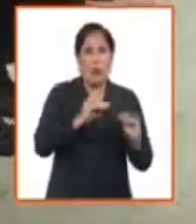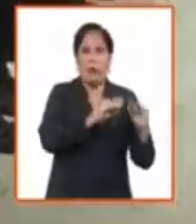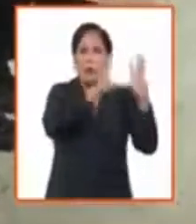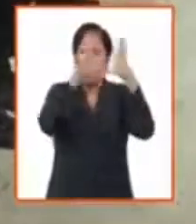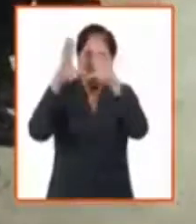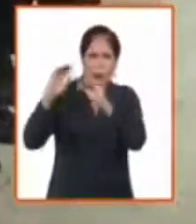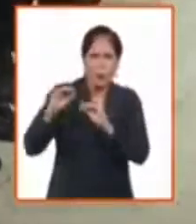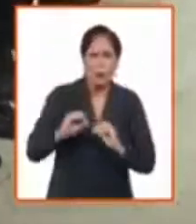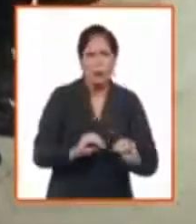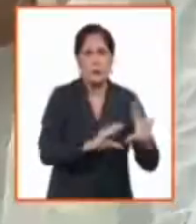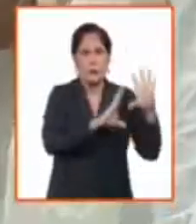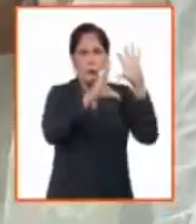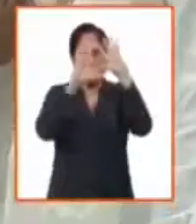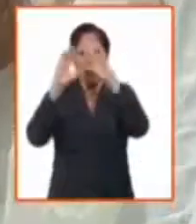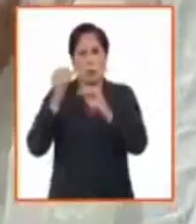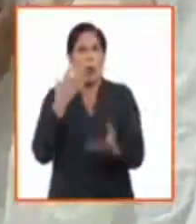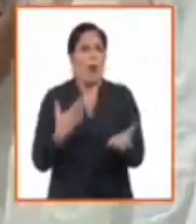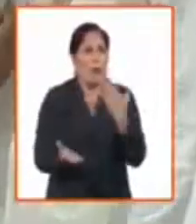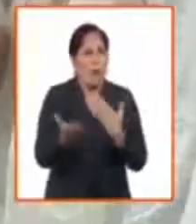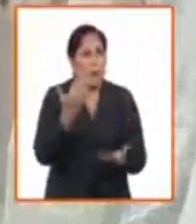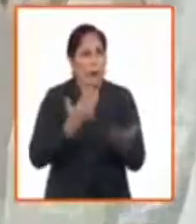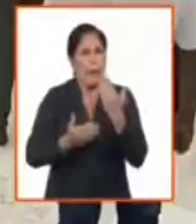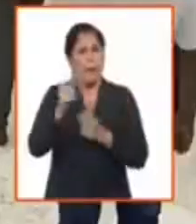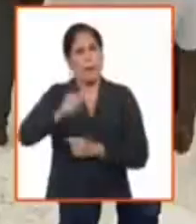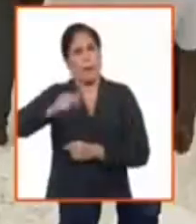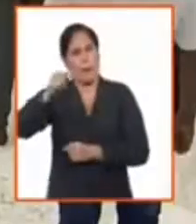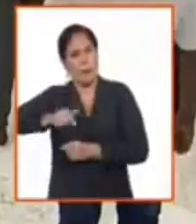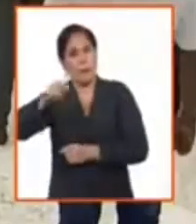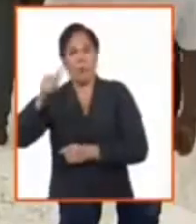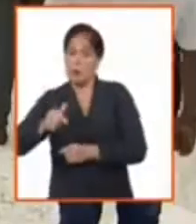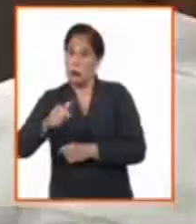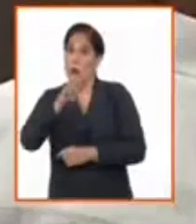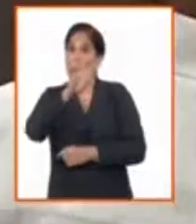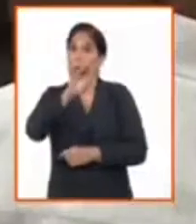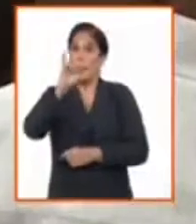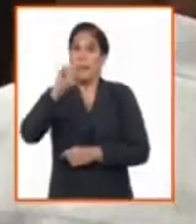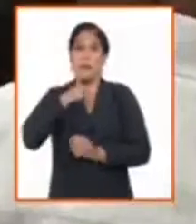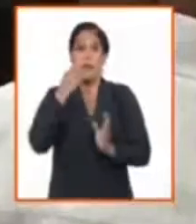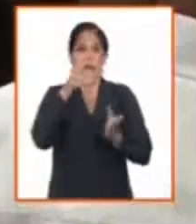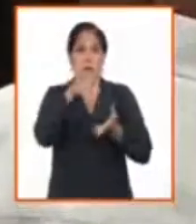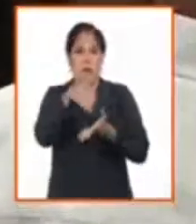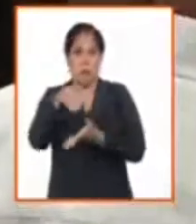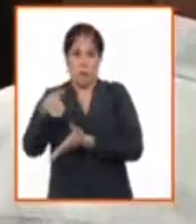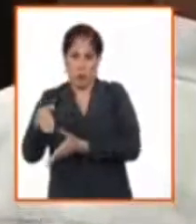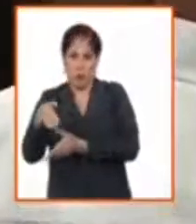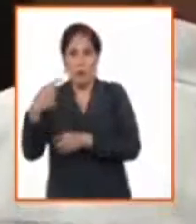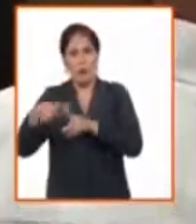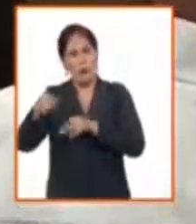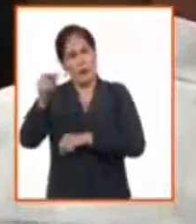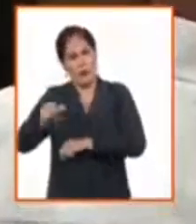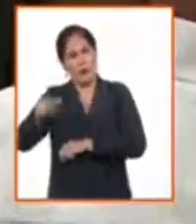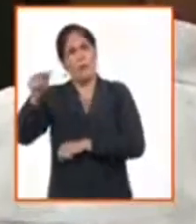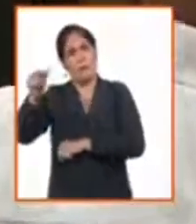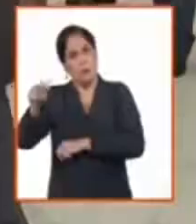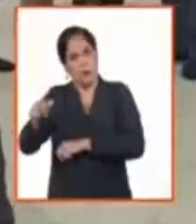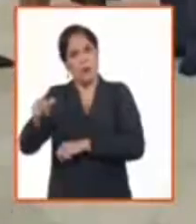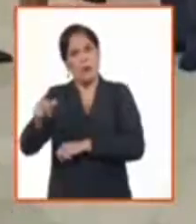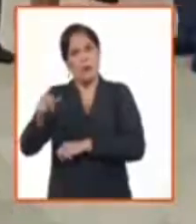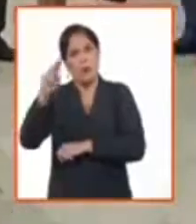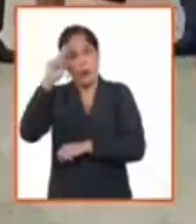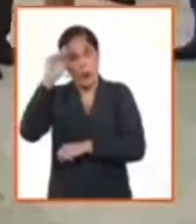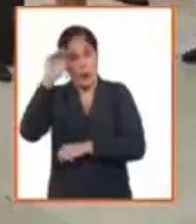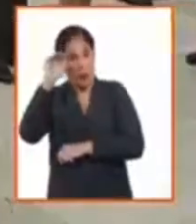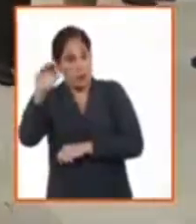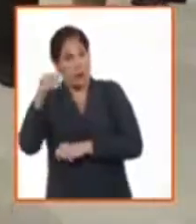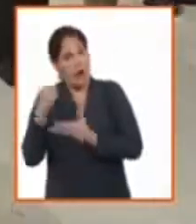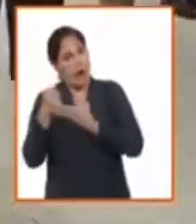minuto a minuto en la búsqueda de las personas los 46 fallecidos el resto de las personas que fueron víctimas y